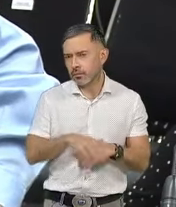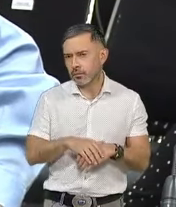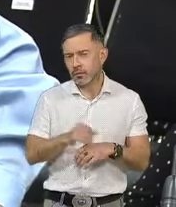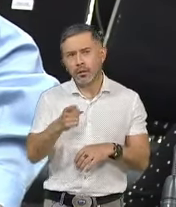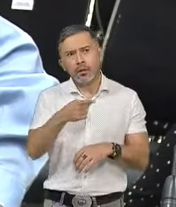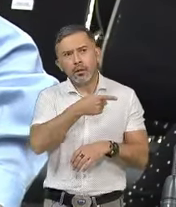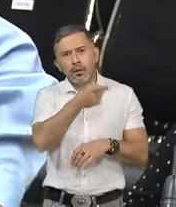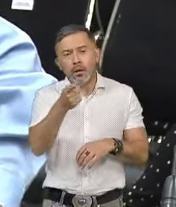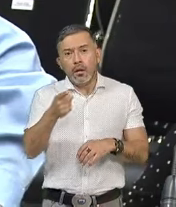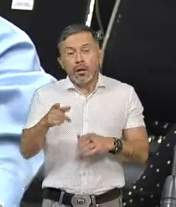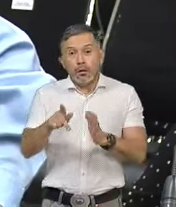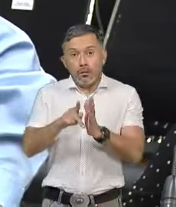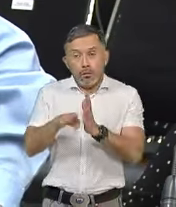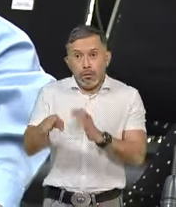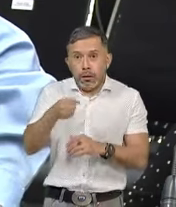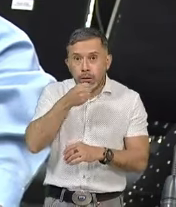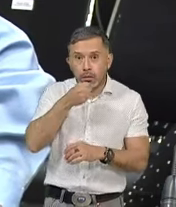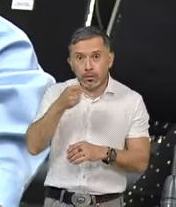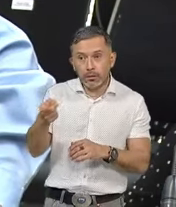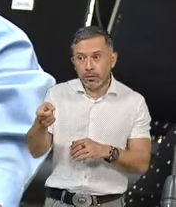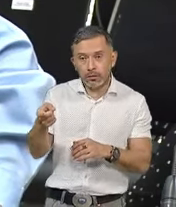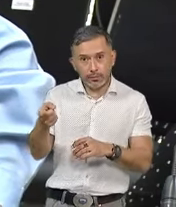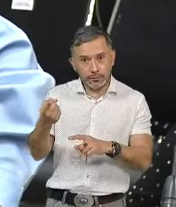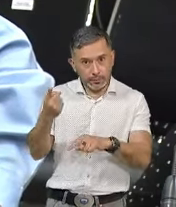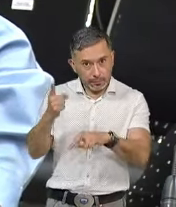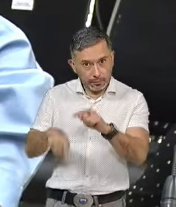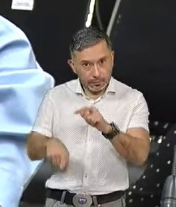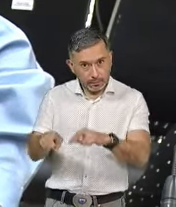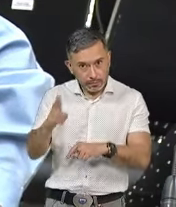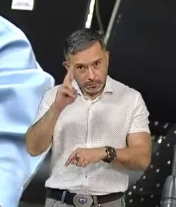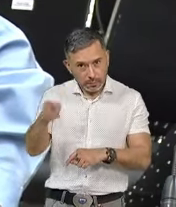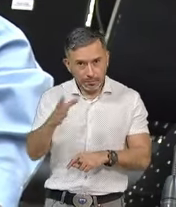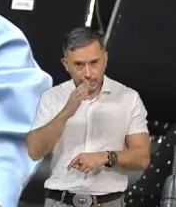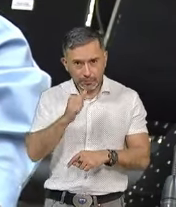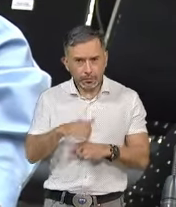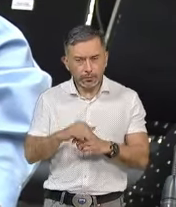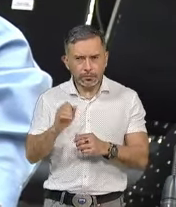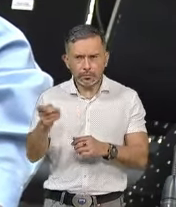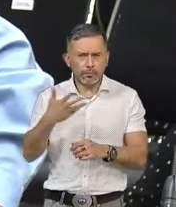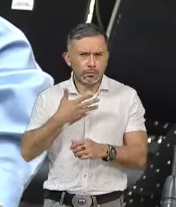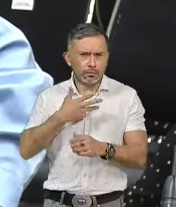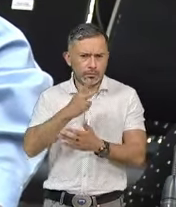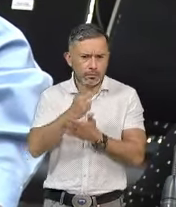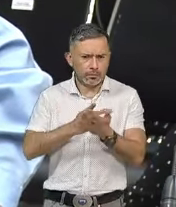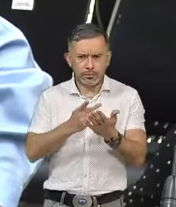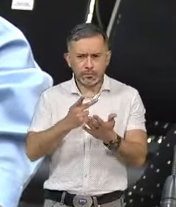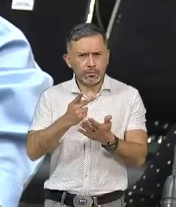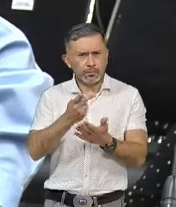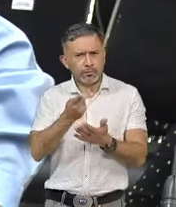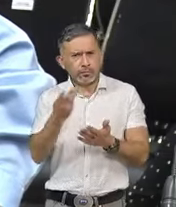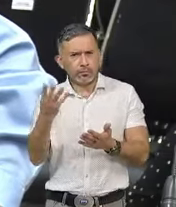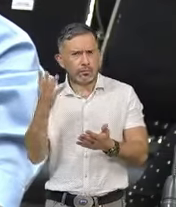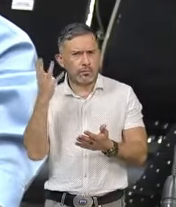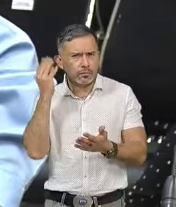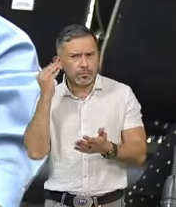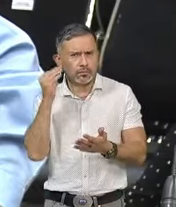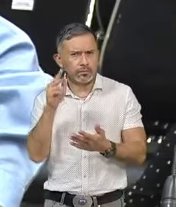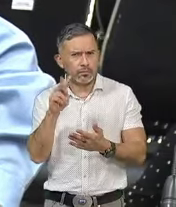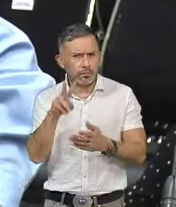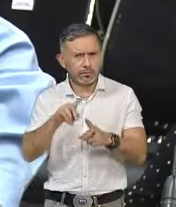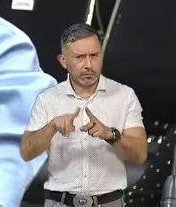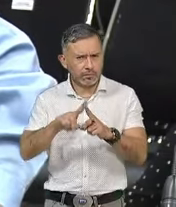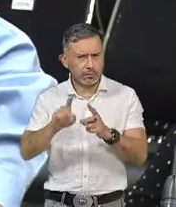ser periodista tiene un programa varios programas en